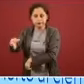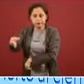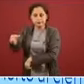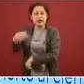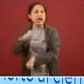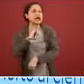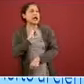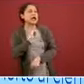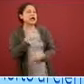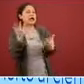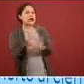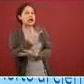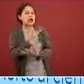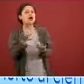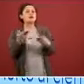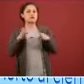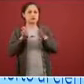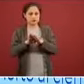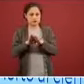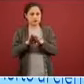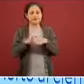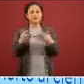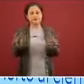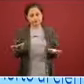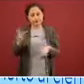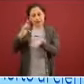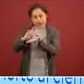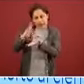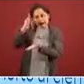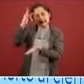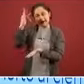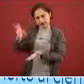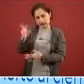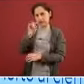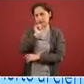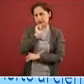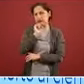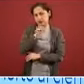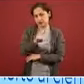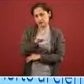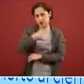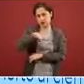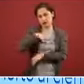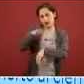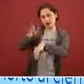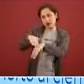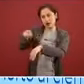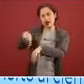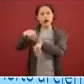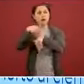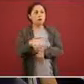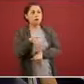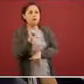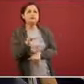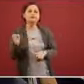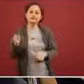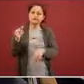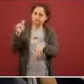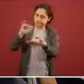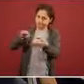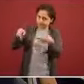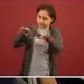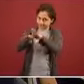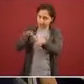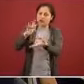Gracias, no lo hicieron de primera intención, pero gracias por responder positivamente a las disposiciones de la autoridad. Sin